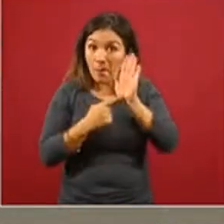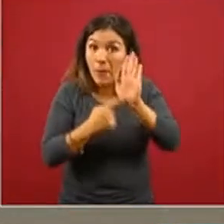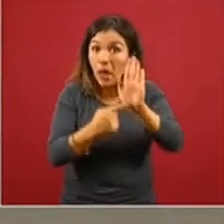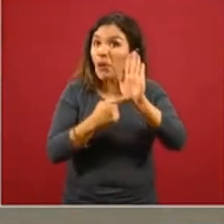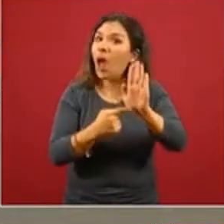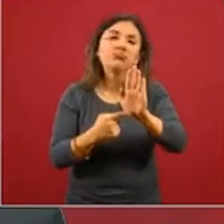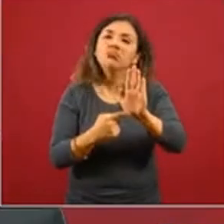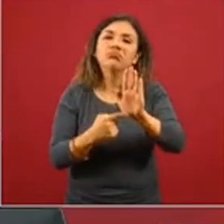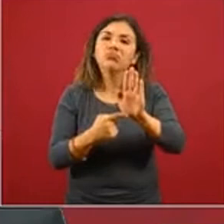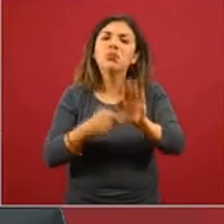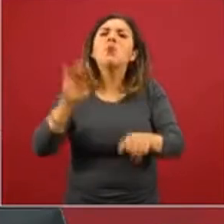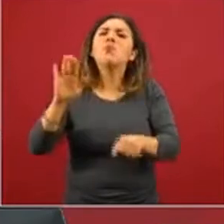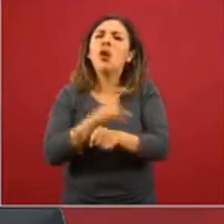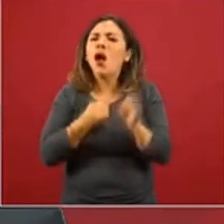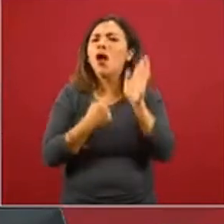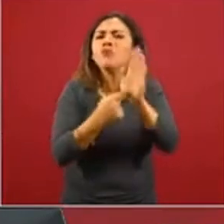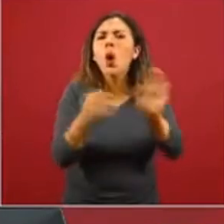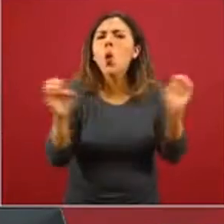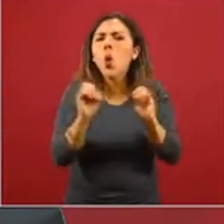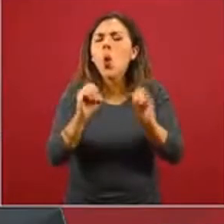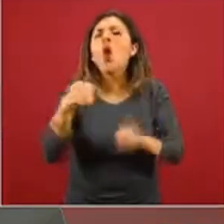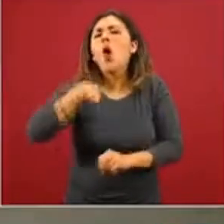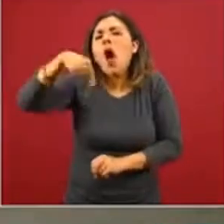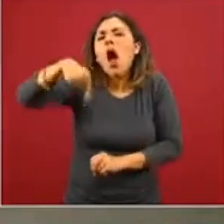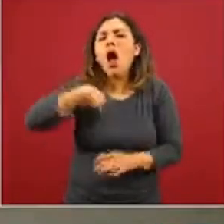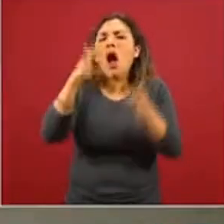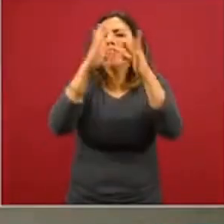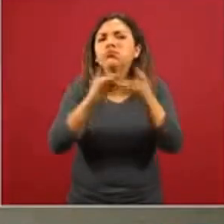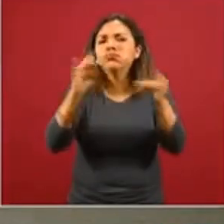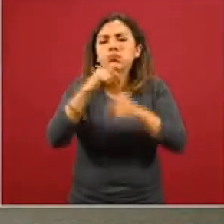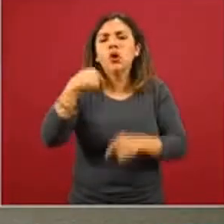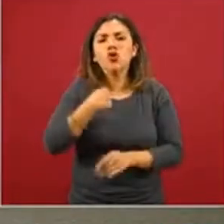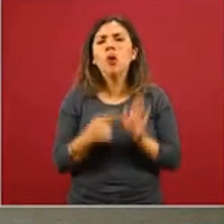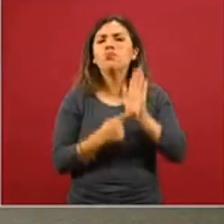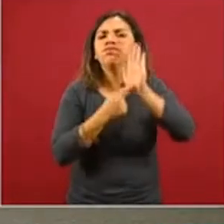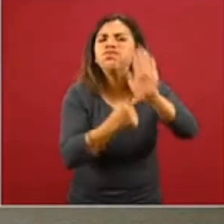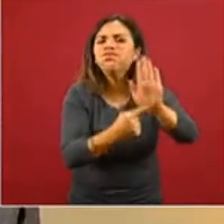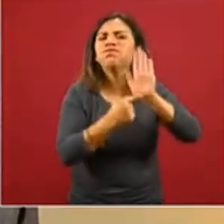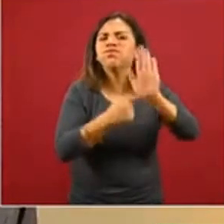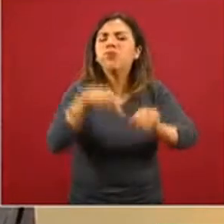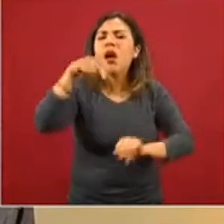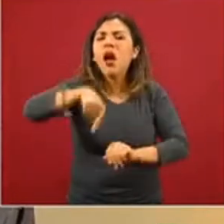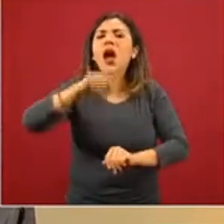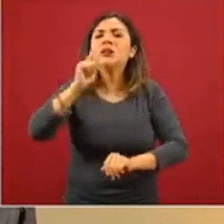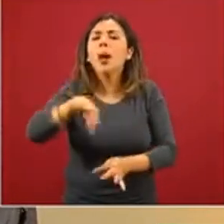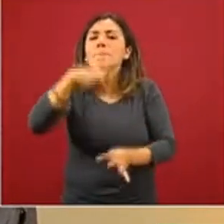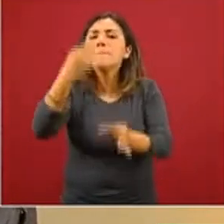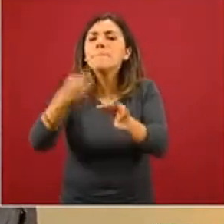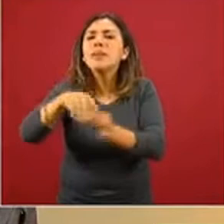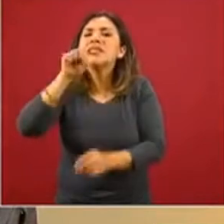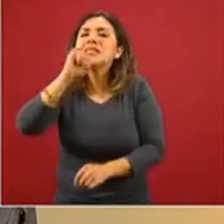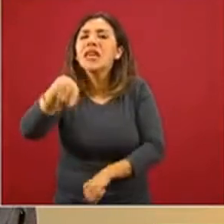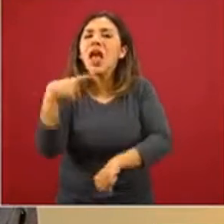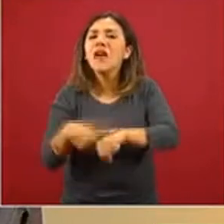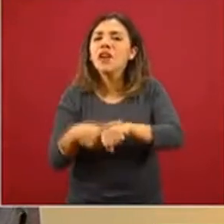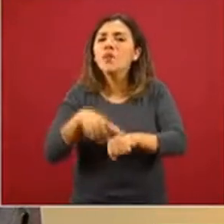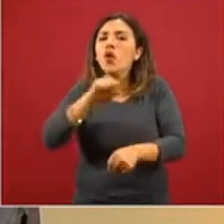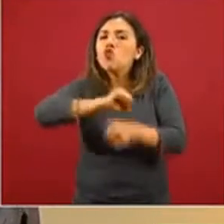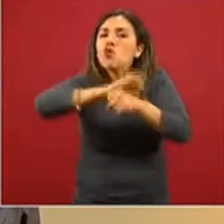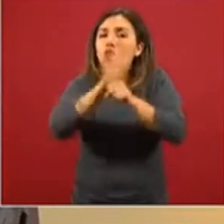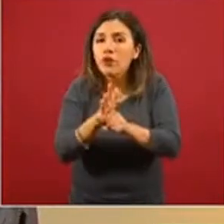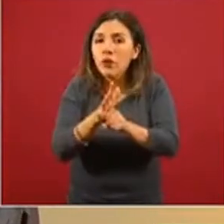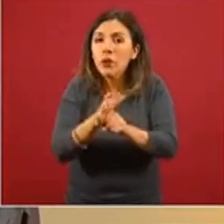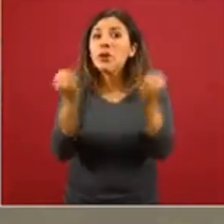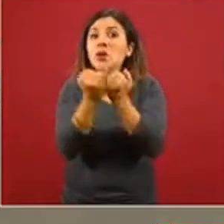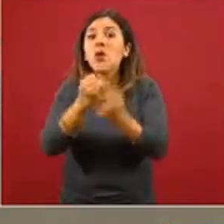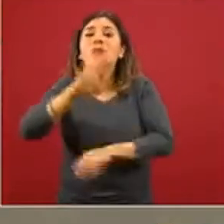diciendo. ¿Por qué no están todas las noches aquí? Porque aquí hemos dicho, aquí estamos presentando los casos confirmados, también los